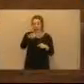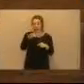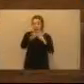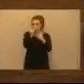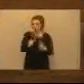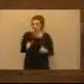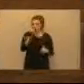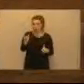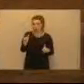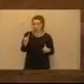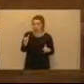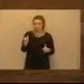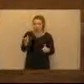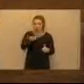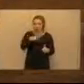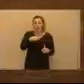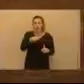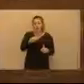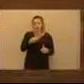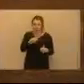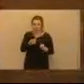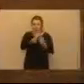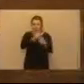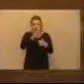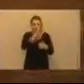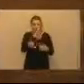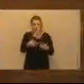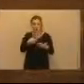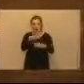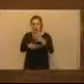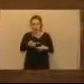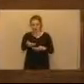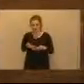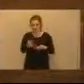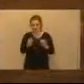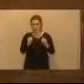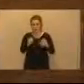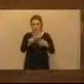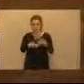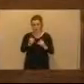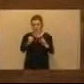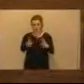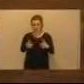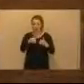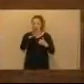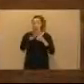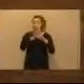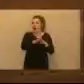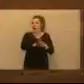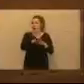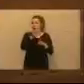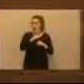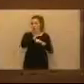los que nos podríamos remitir para proceder a iniciar el proceso. Por otra parte, y respecto a la implantación